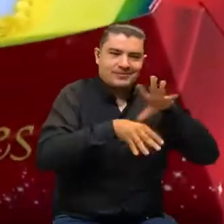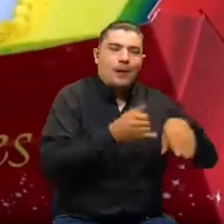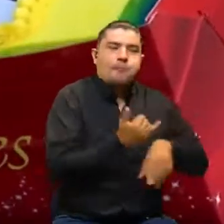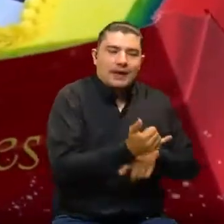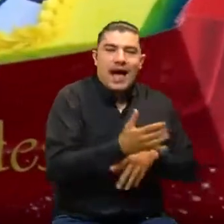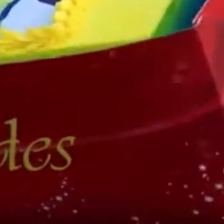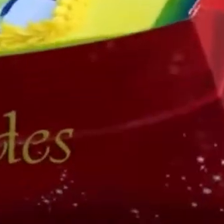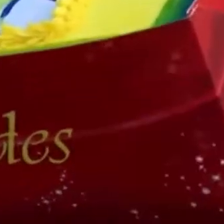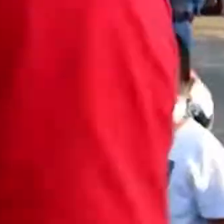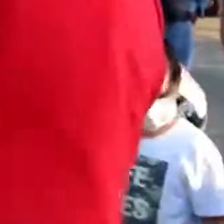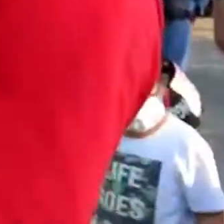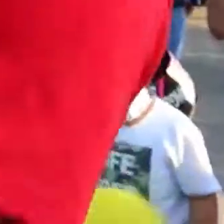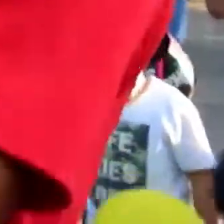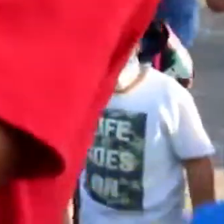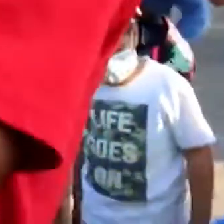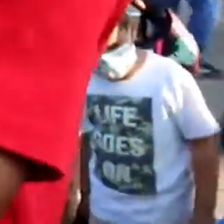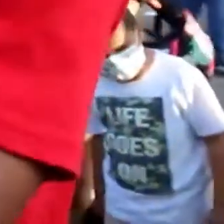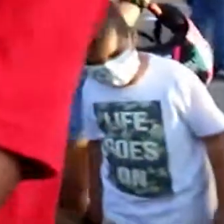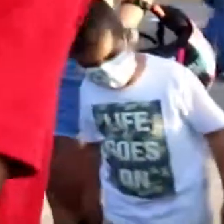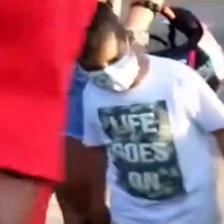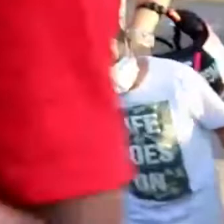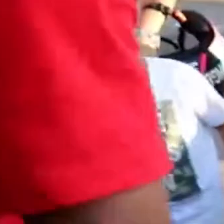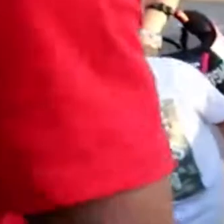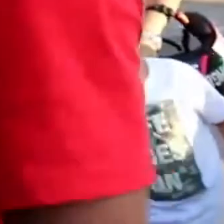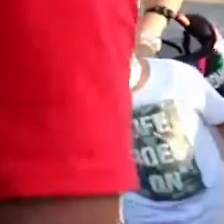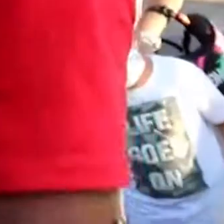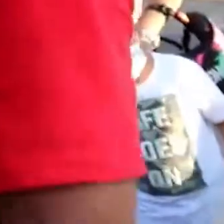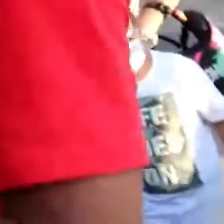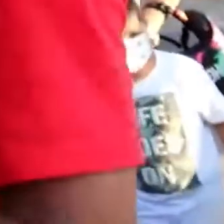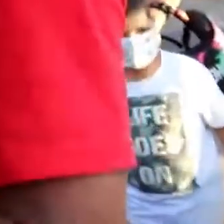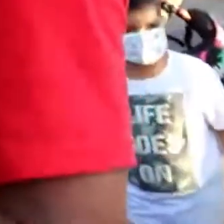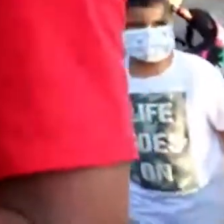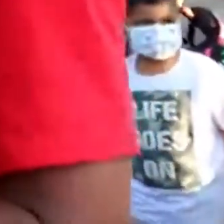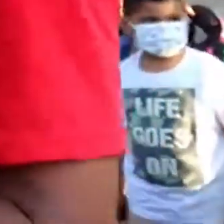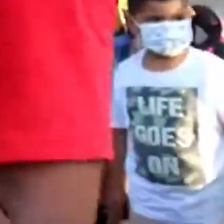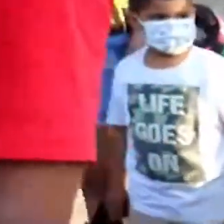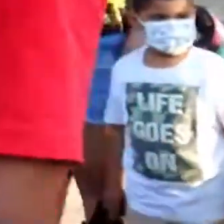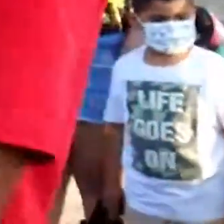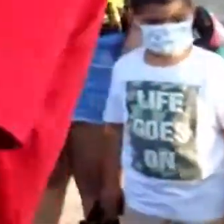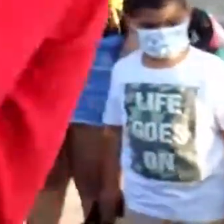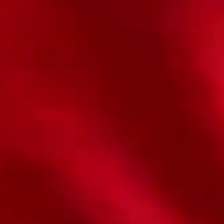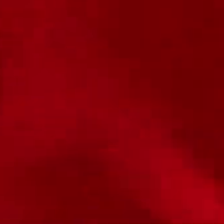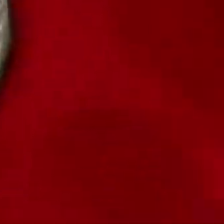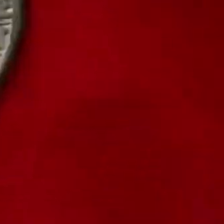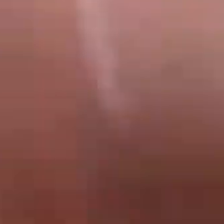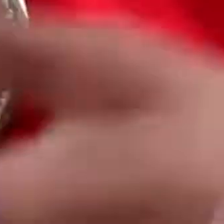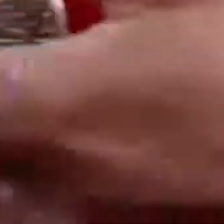porque no tomamos, gracias a Dios. Elimelech Ospina, el juvenil barranqueño que ya brilla en el patinaje mundial.